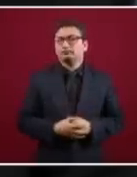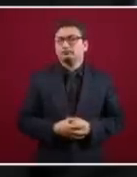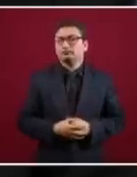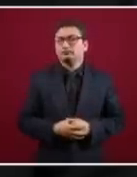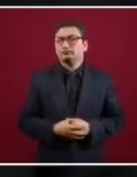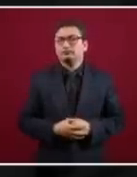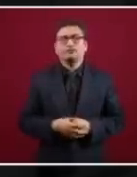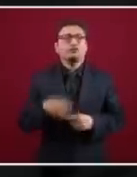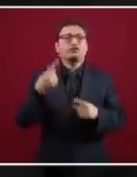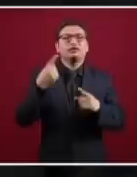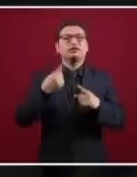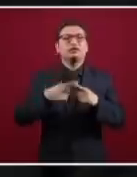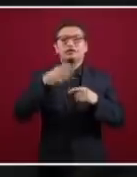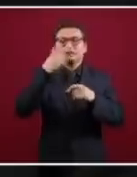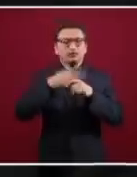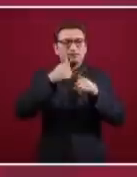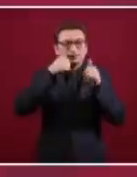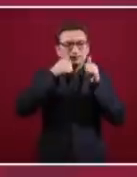atendido